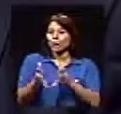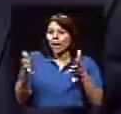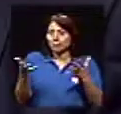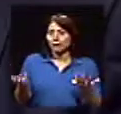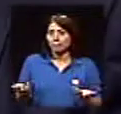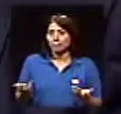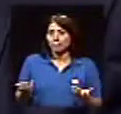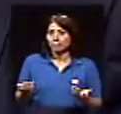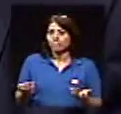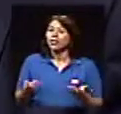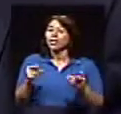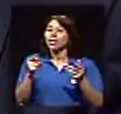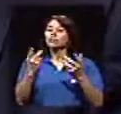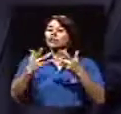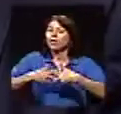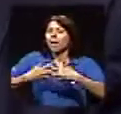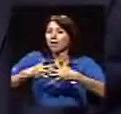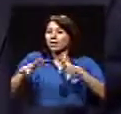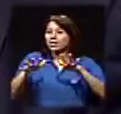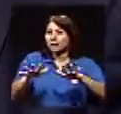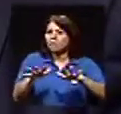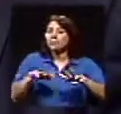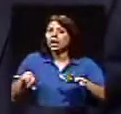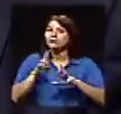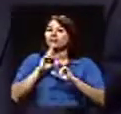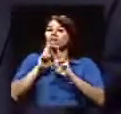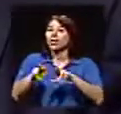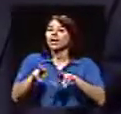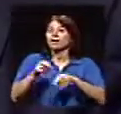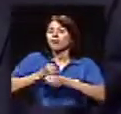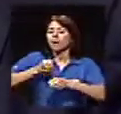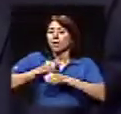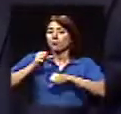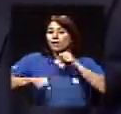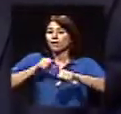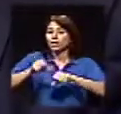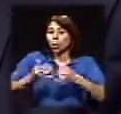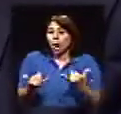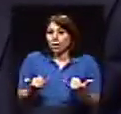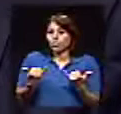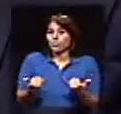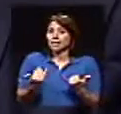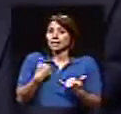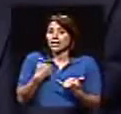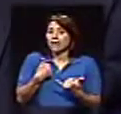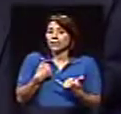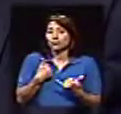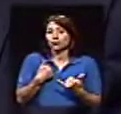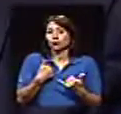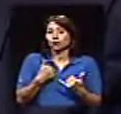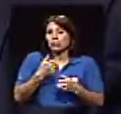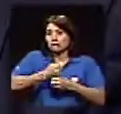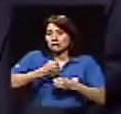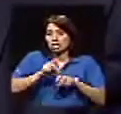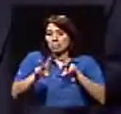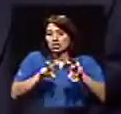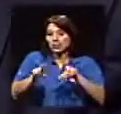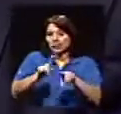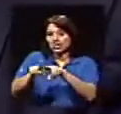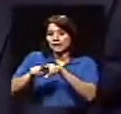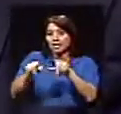grupo que ha sido fruto del trabajo y del esfuerzo. Hoy en día tenemos inversiones en diferentes áreas, desde la